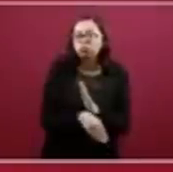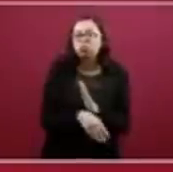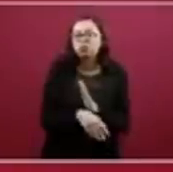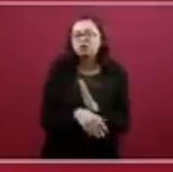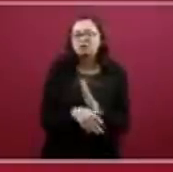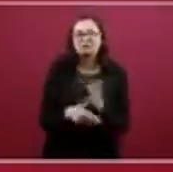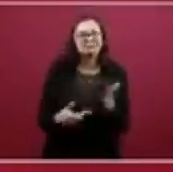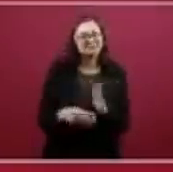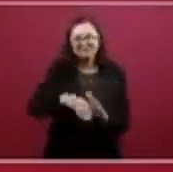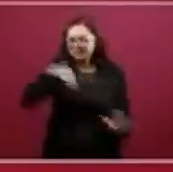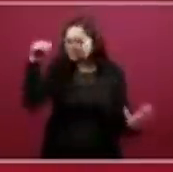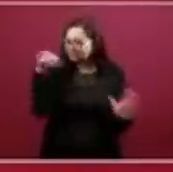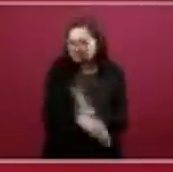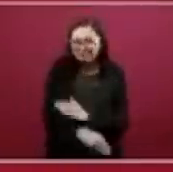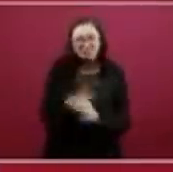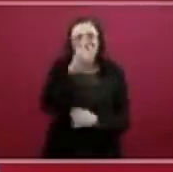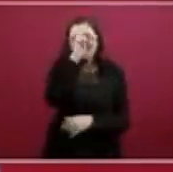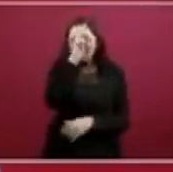un rotundo fracaso.